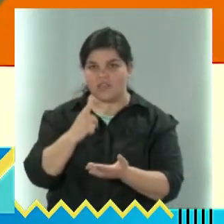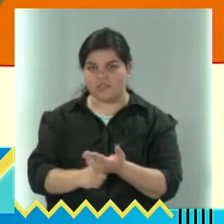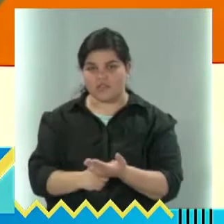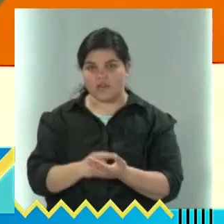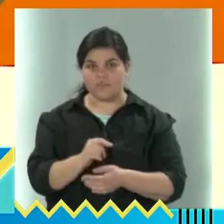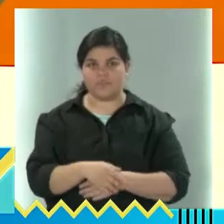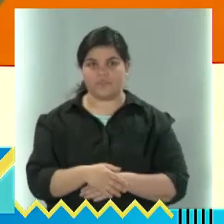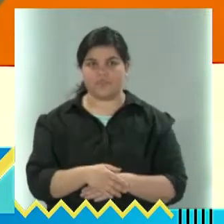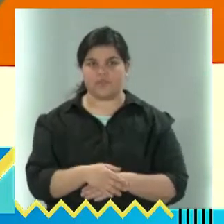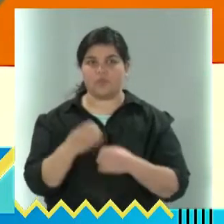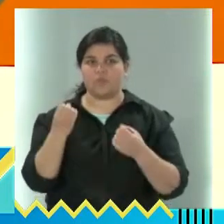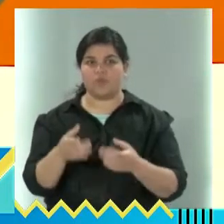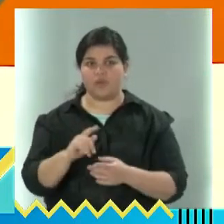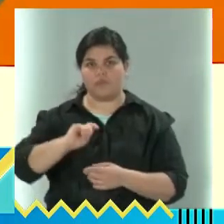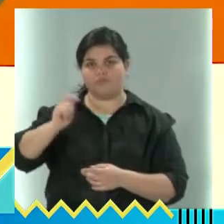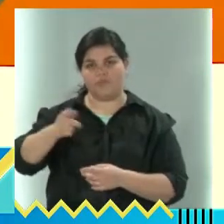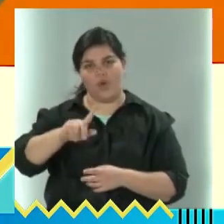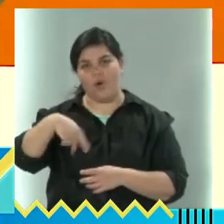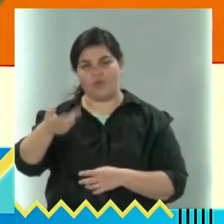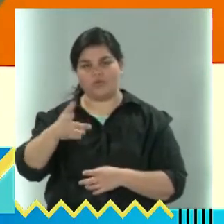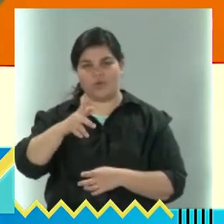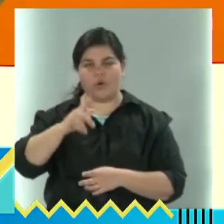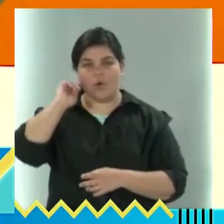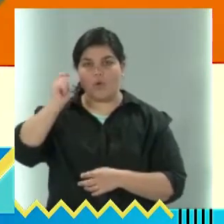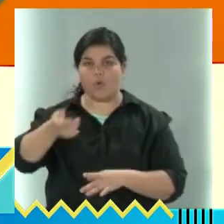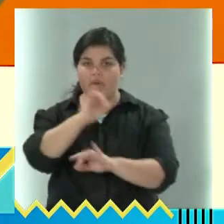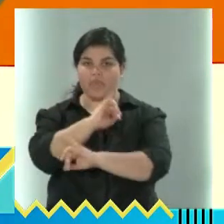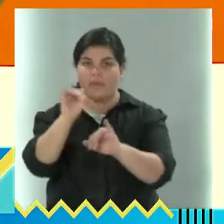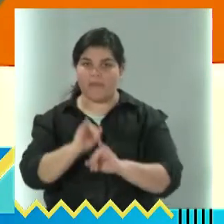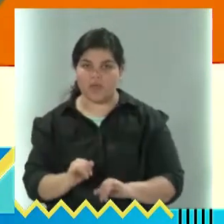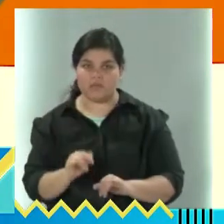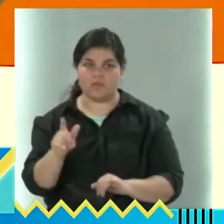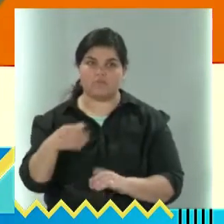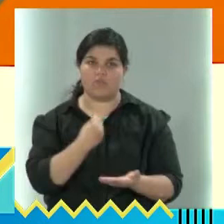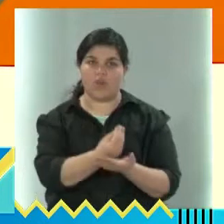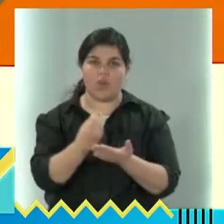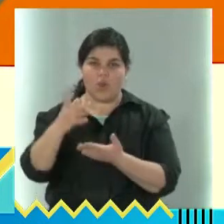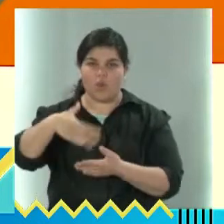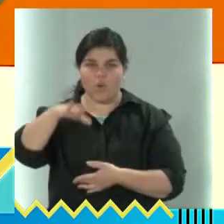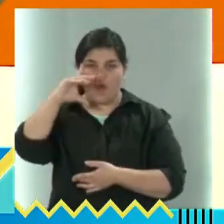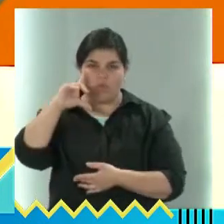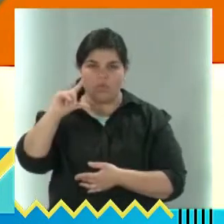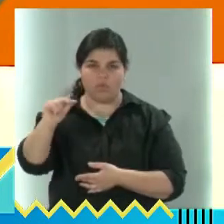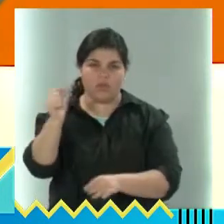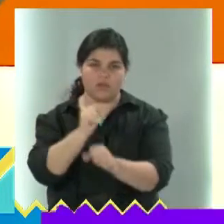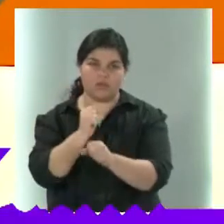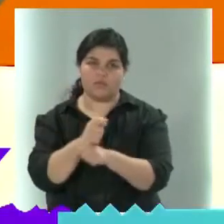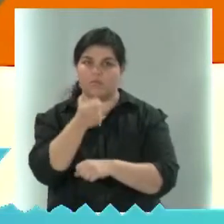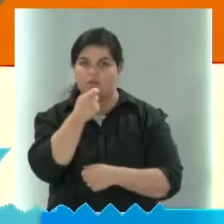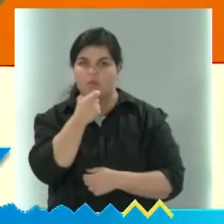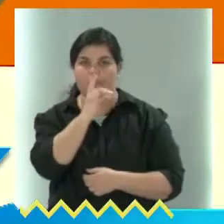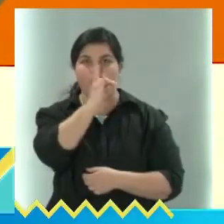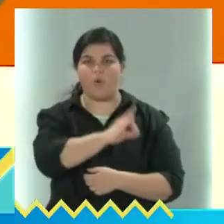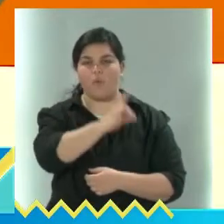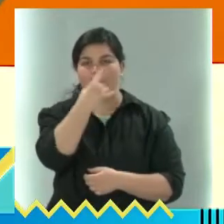por competencia ampliada, los jueces de paz de ciertas circunscripciones que se han determinado en lugares alejados que tenían poco trabajo. Por ejemplo, en